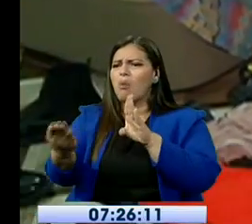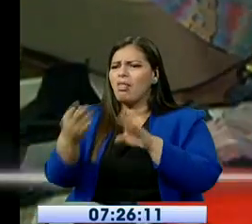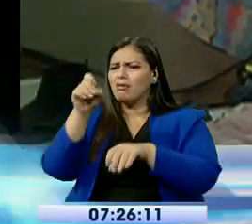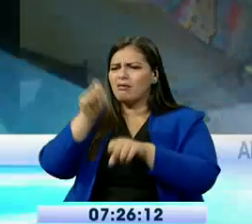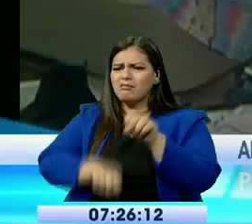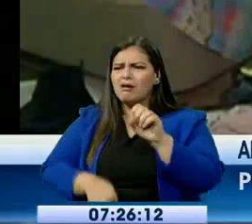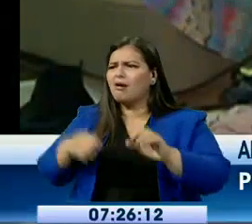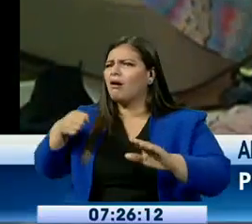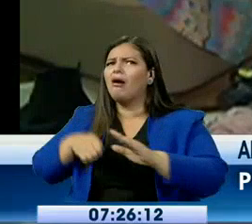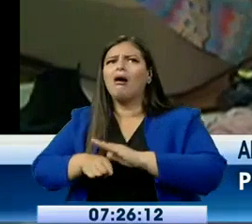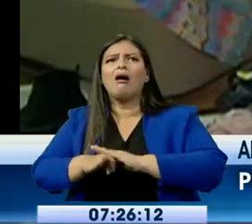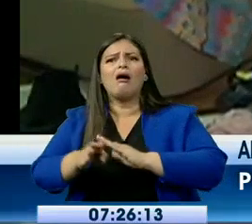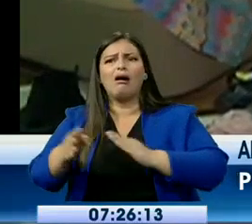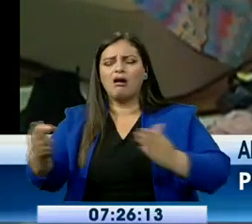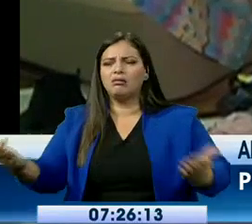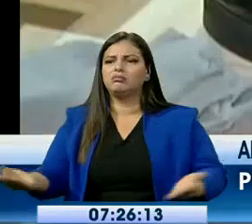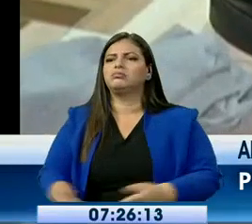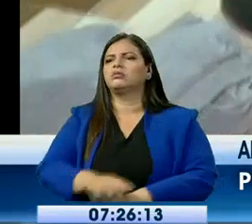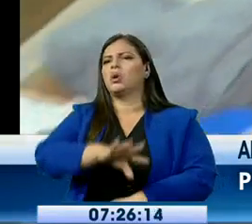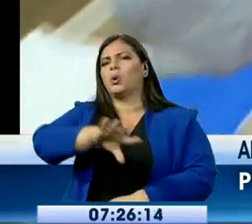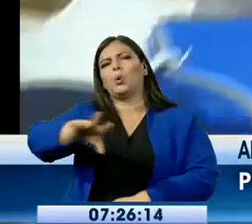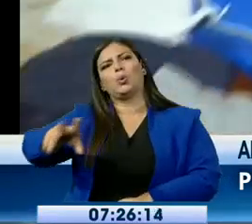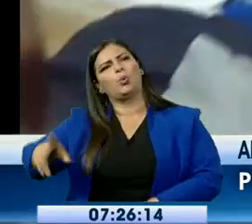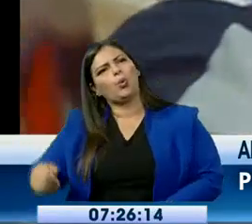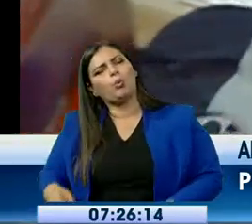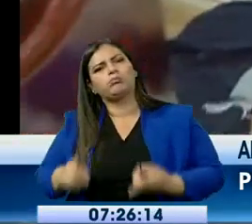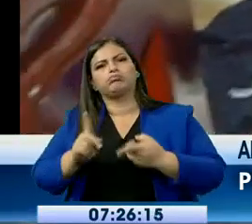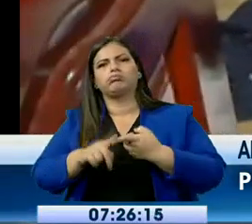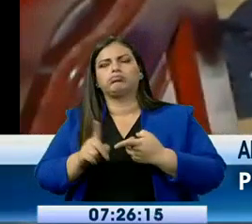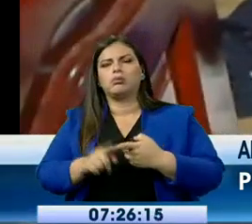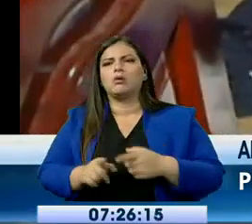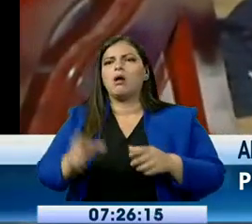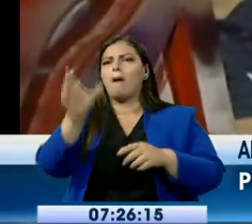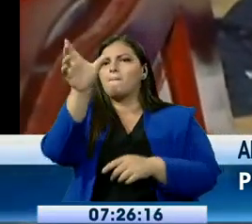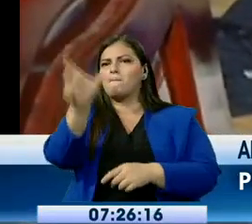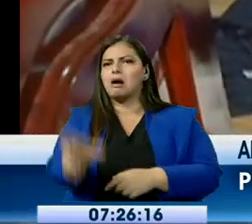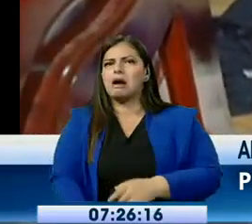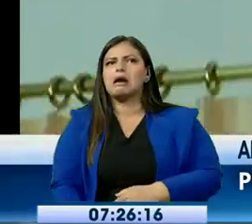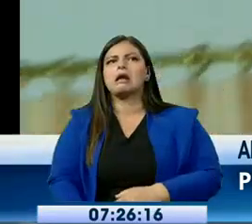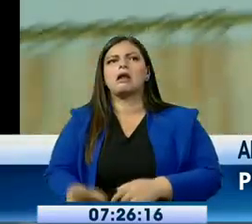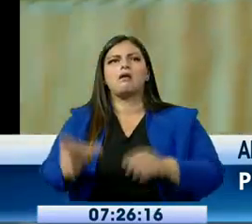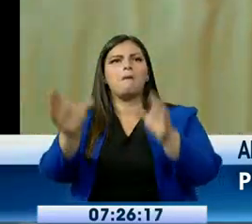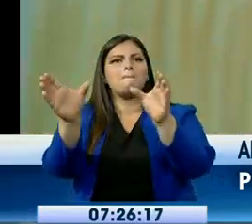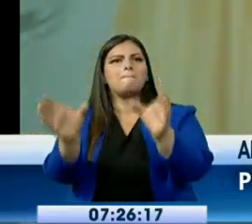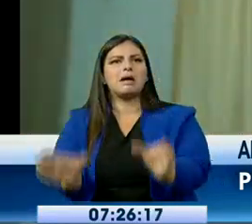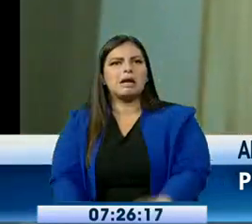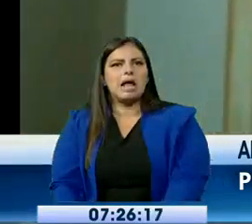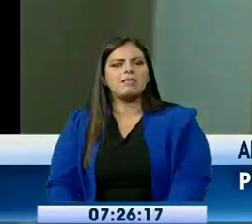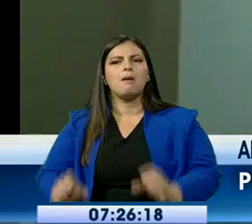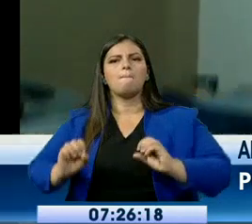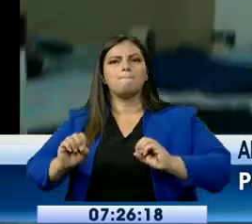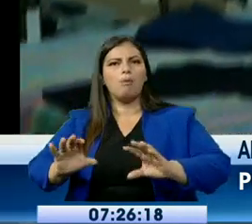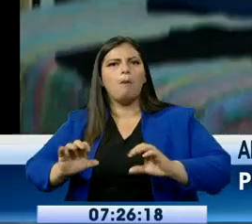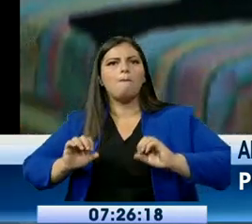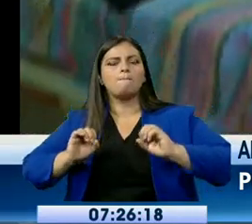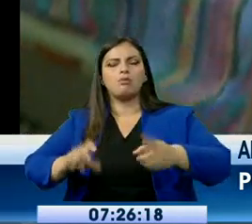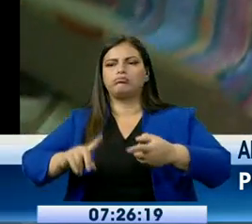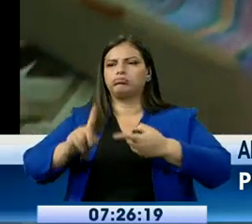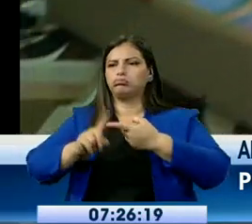PlayStation, dinero en efectivo, algunas joyas y demás cosas. Entonces, en total, se suman más o menos unos